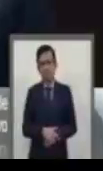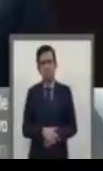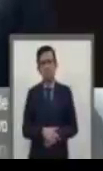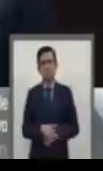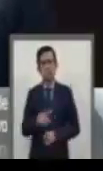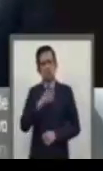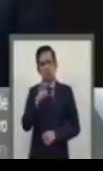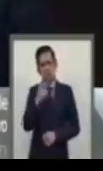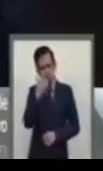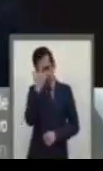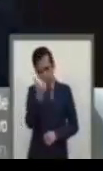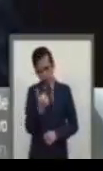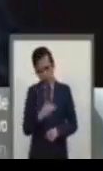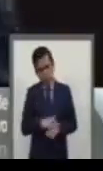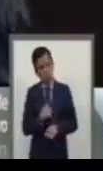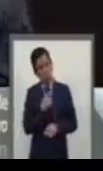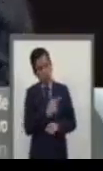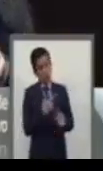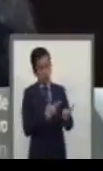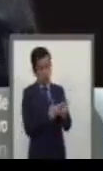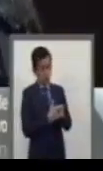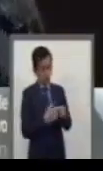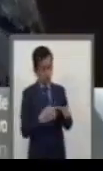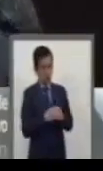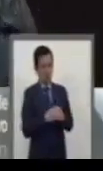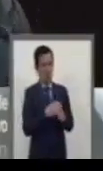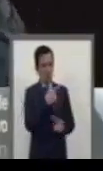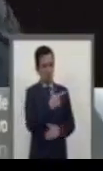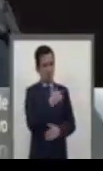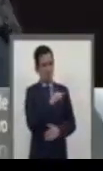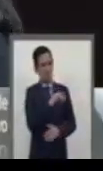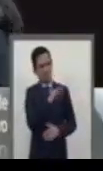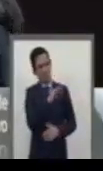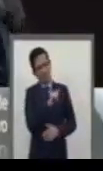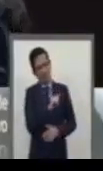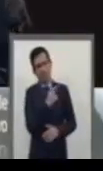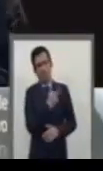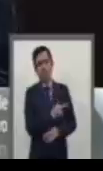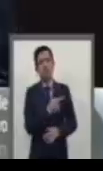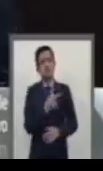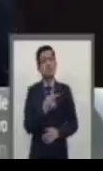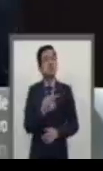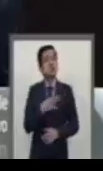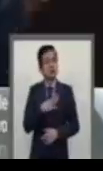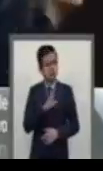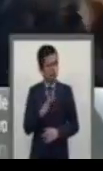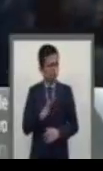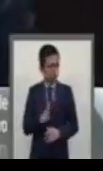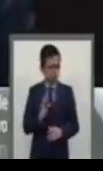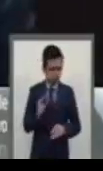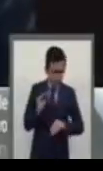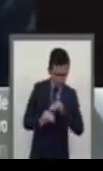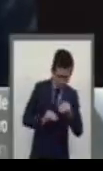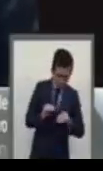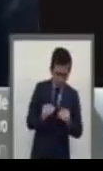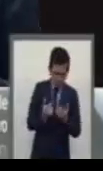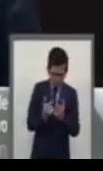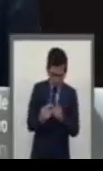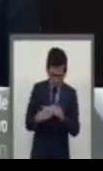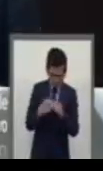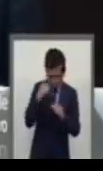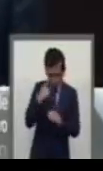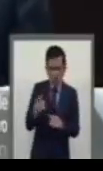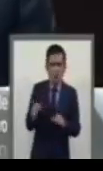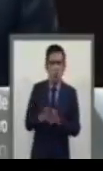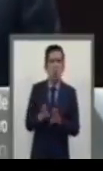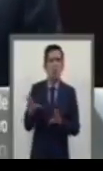Acción Financiera sobre Blanqueo de Capitales ha establecido un equipo evaluador sobre las acciones emprendidas en México